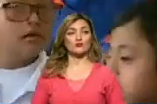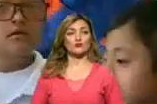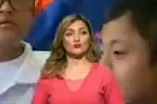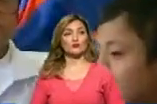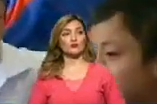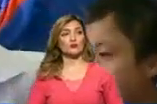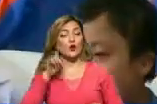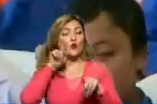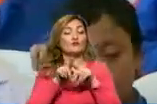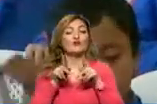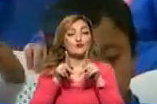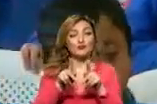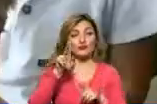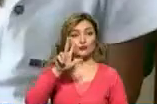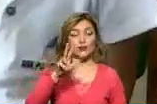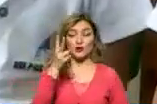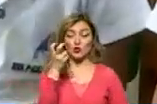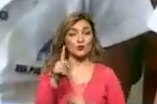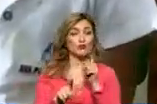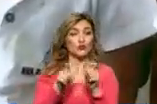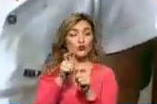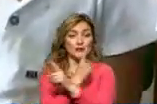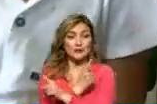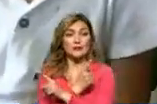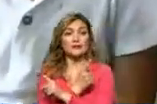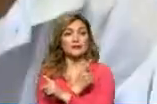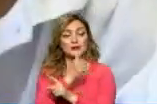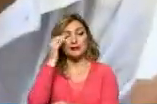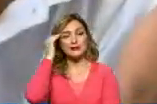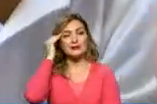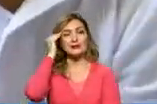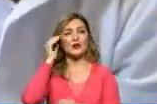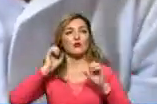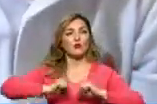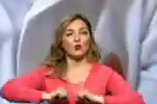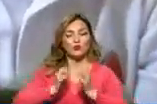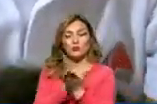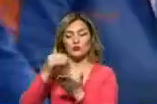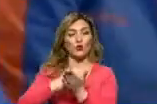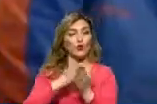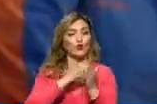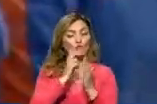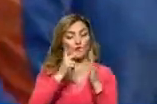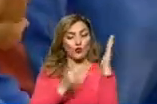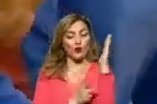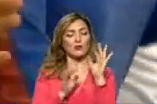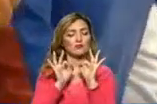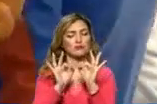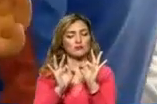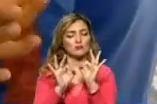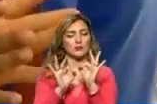Un acuerdo que permitirá que 312 personas con discapacidad intelectual puedan acceder a programas de excelencia